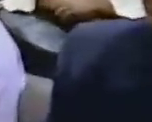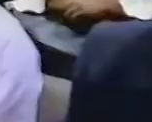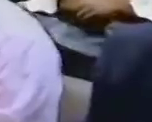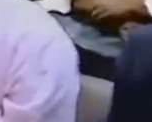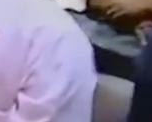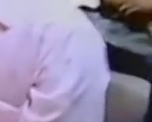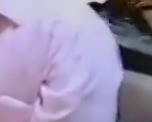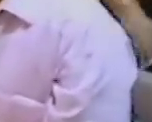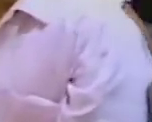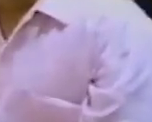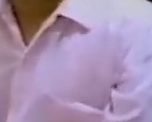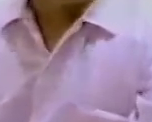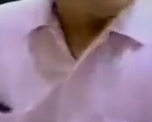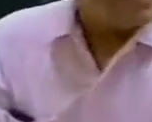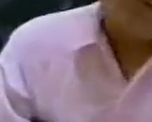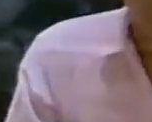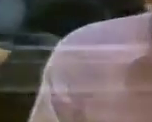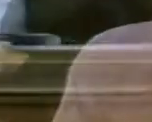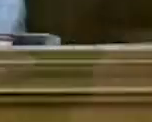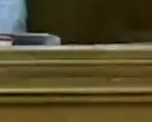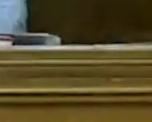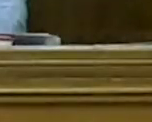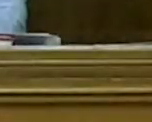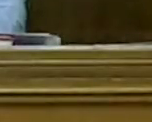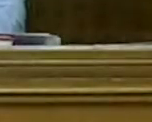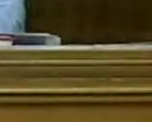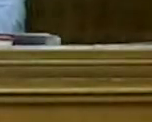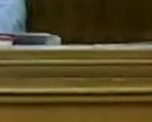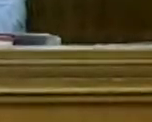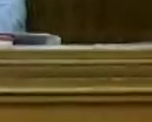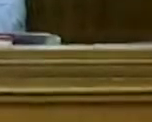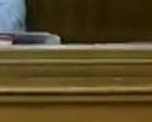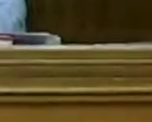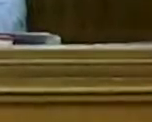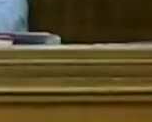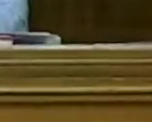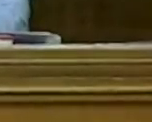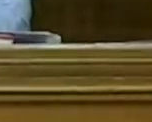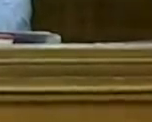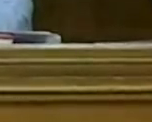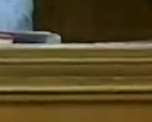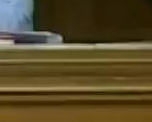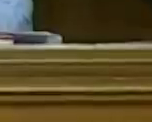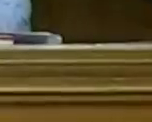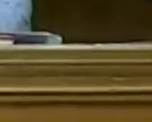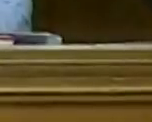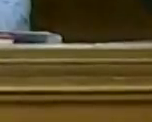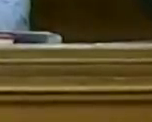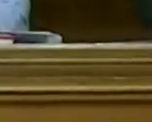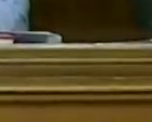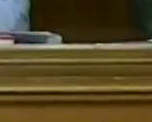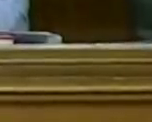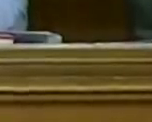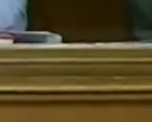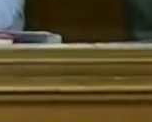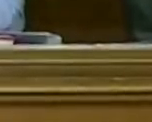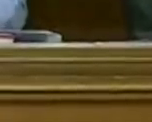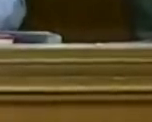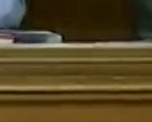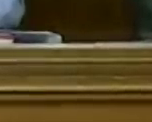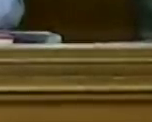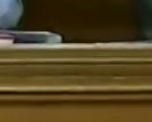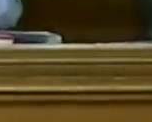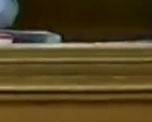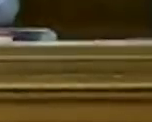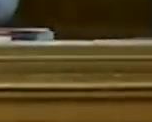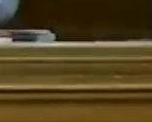Muchísimas gracias, querido camarada. Si no hay ningún otro punto, señor secretario. Presidente. Dejamos los tiburones, el debate de tiburones para la semana que viene. ¡Que